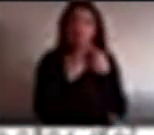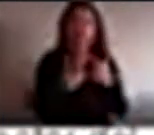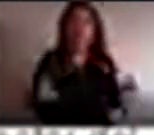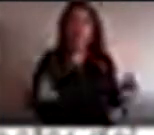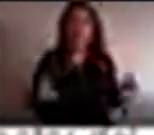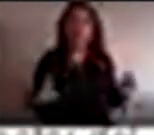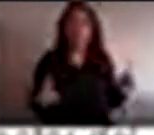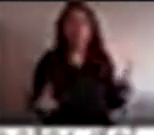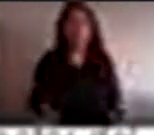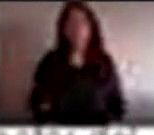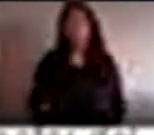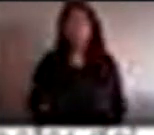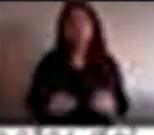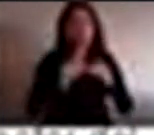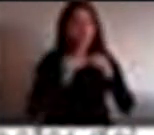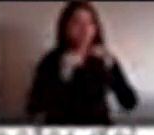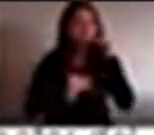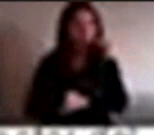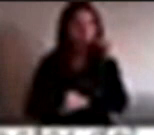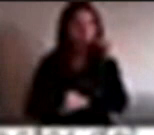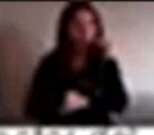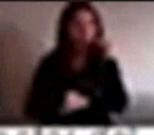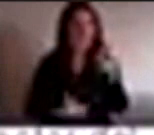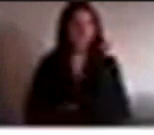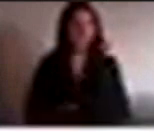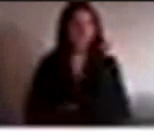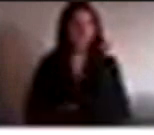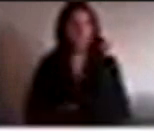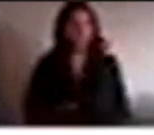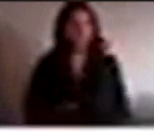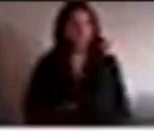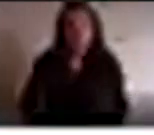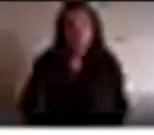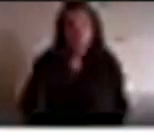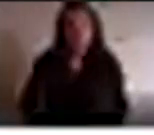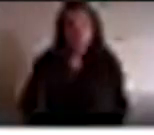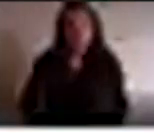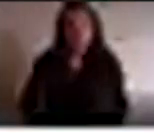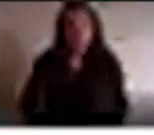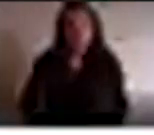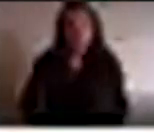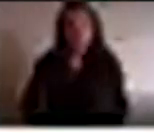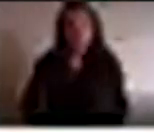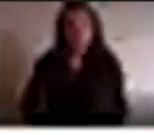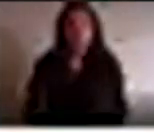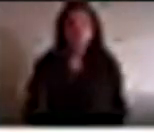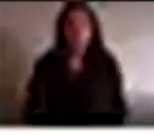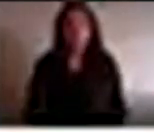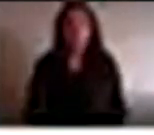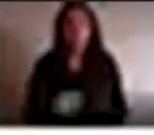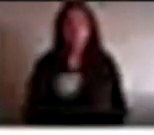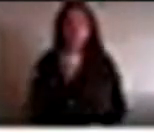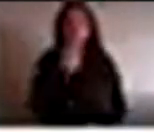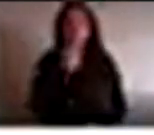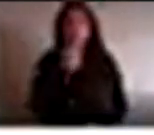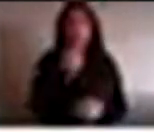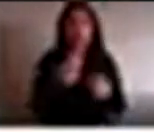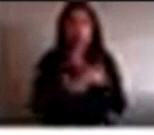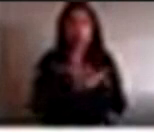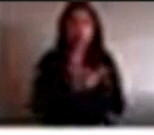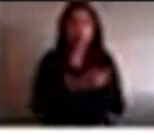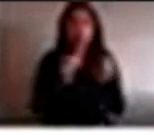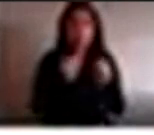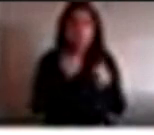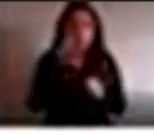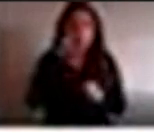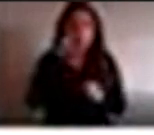brecha. Pasemos a la segunda, a la siguiente diapositiva. Tenemos también aquí el desglose por sector